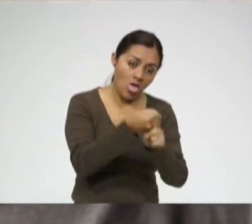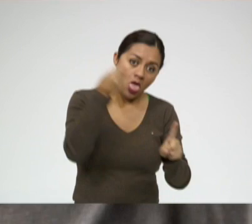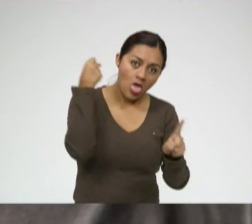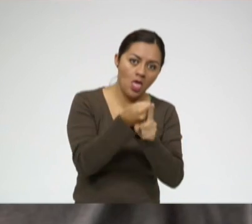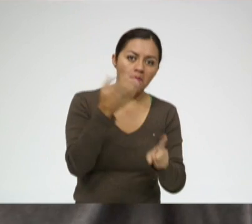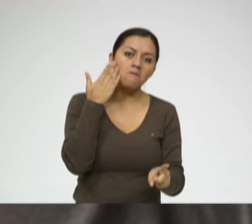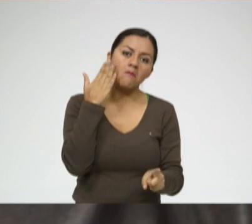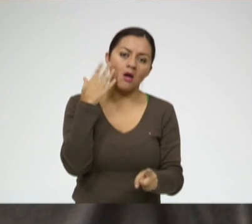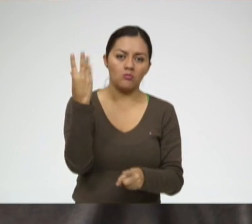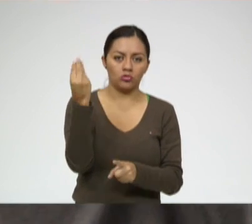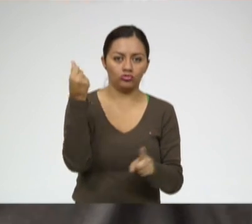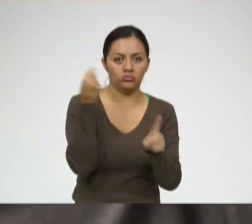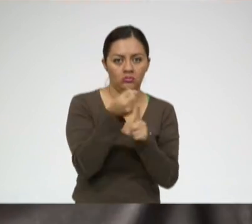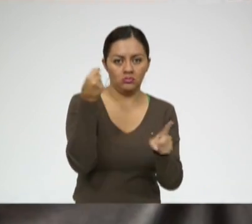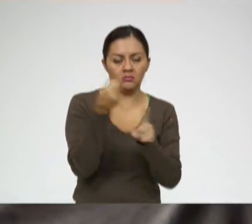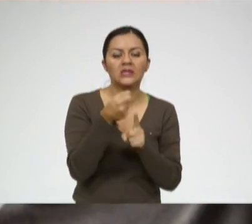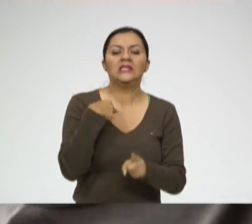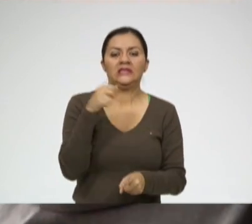Él venía